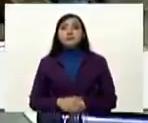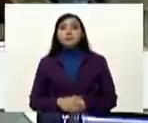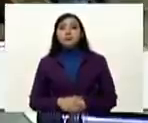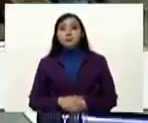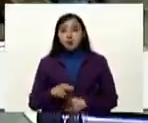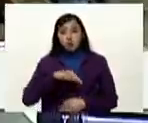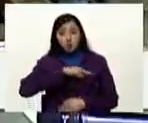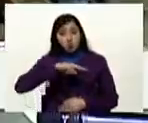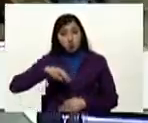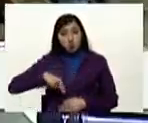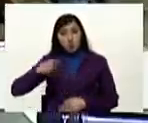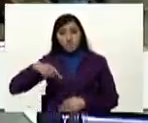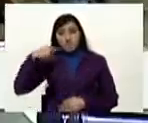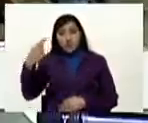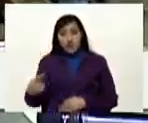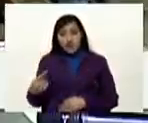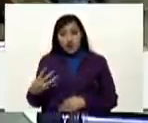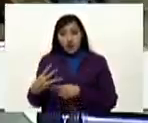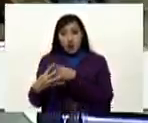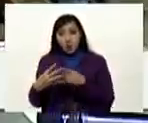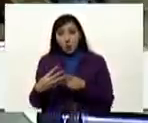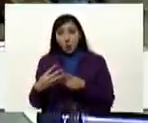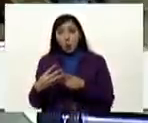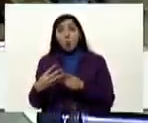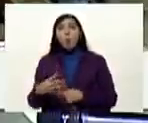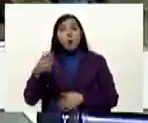Estamos, mañana va a ser 4 de mayo,